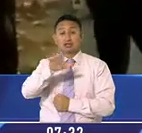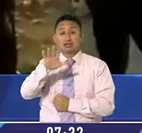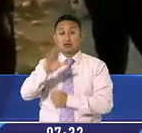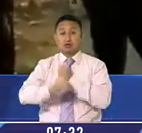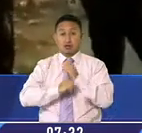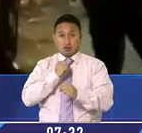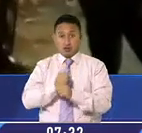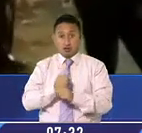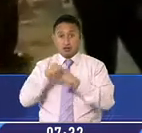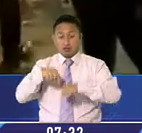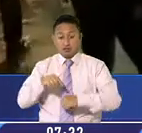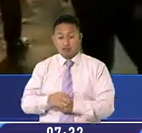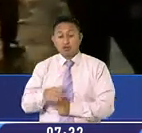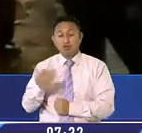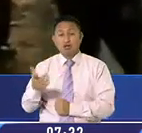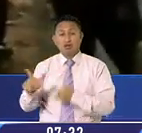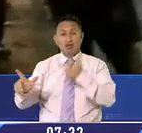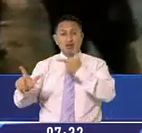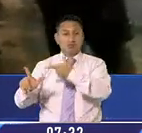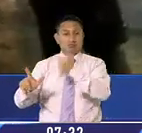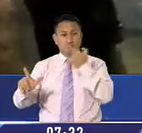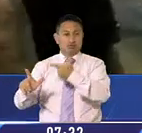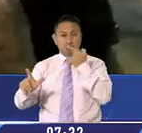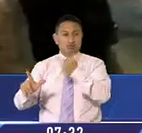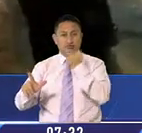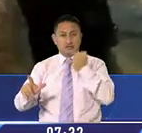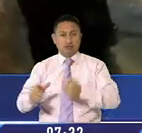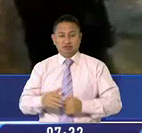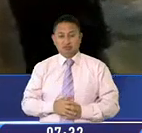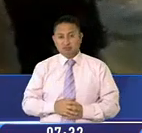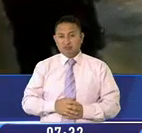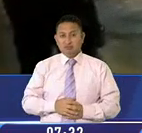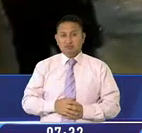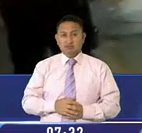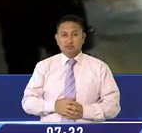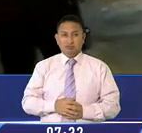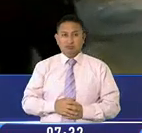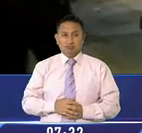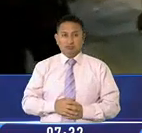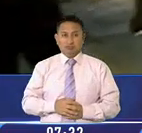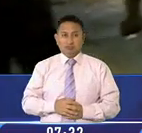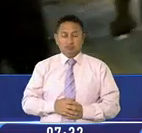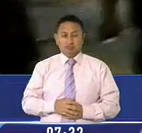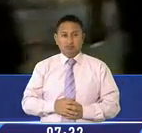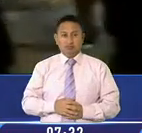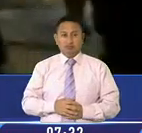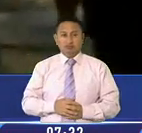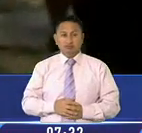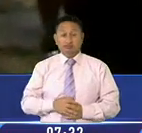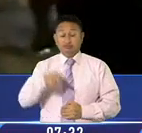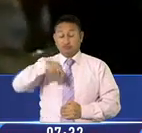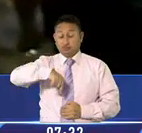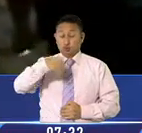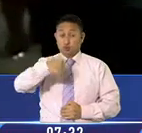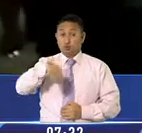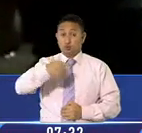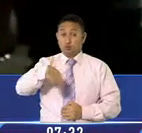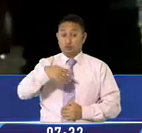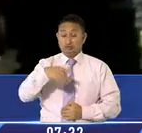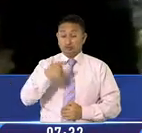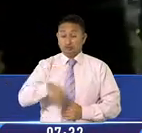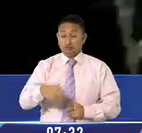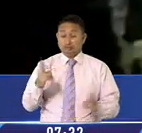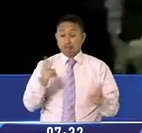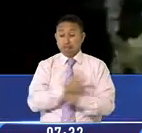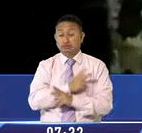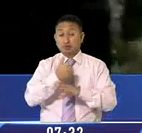años. Le dispararon por varias ocasiones en la espalda y la cabeza. Bueno, terrible la situación aquí, las autoridades,